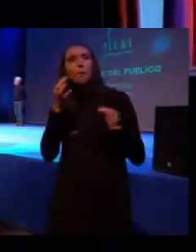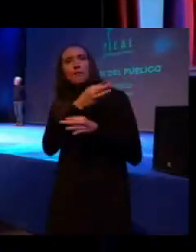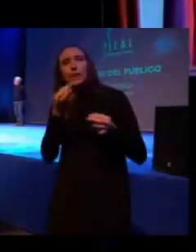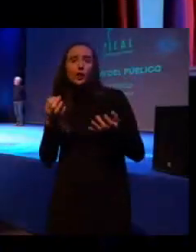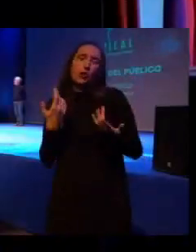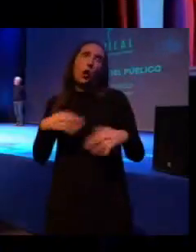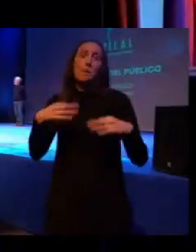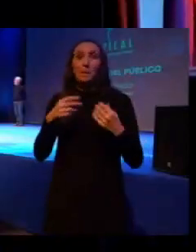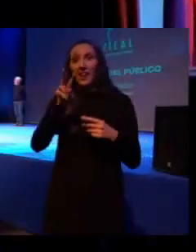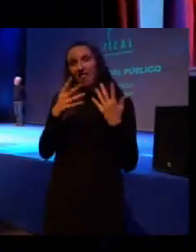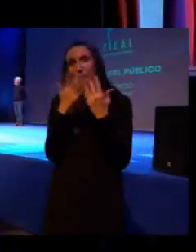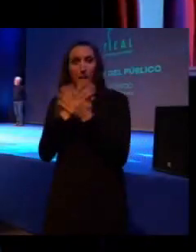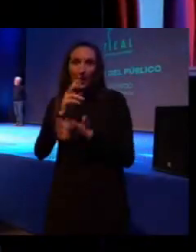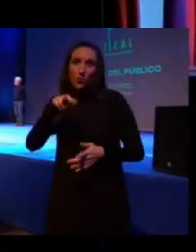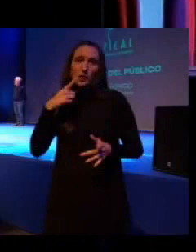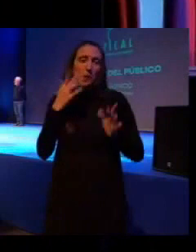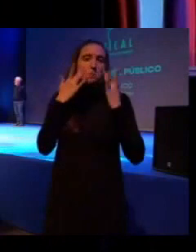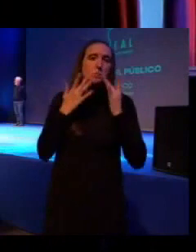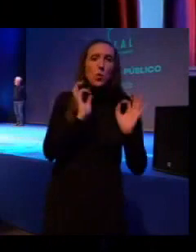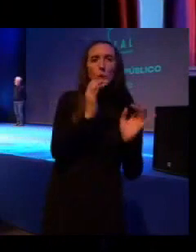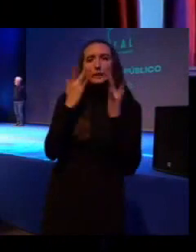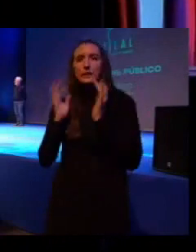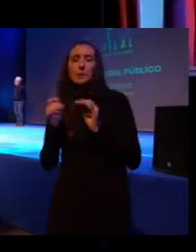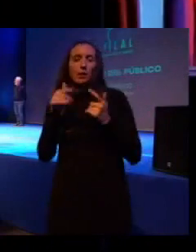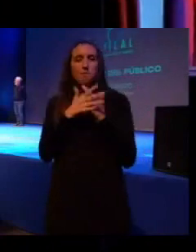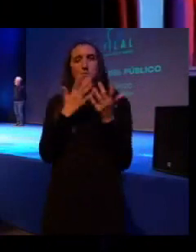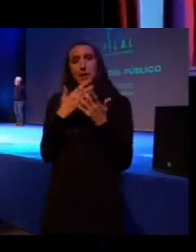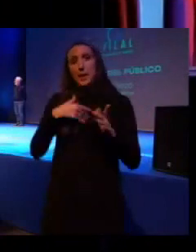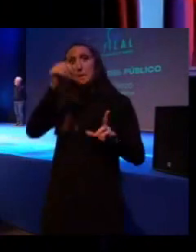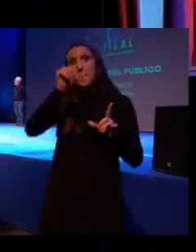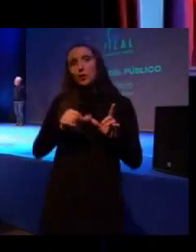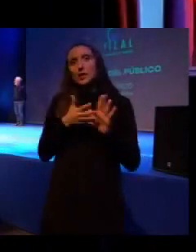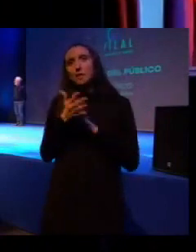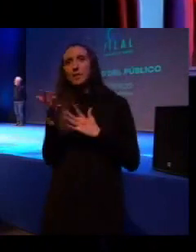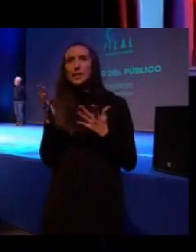estas cosas. Nuestra película es una película que corre a